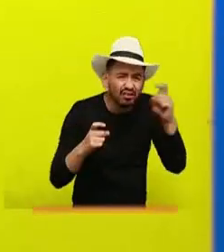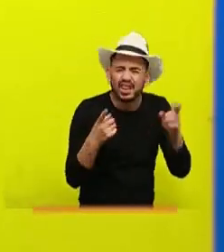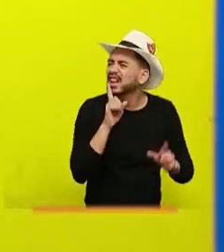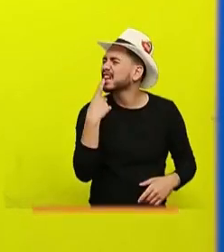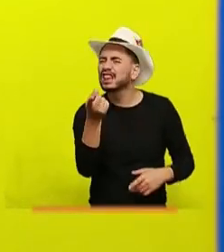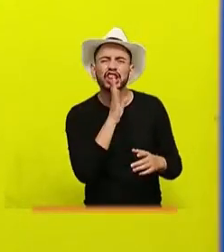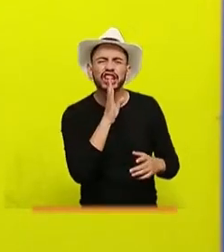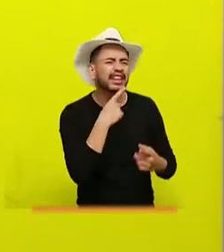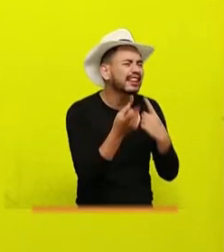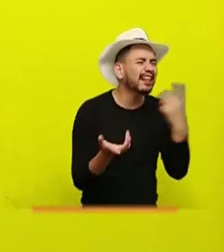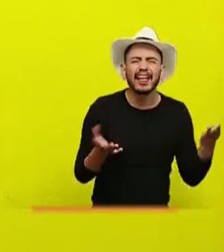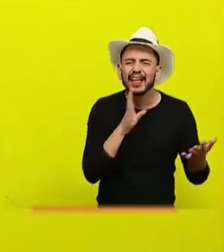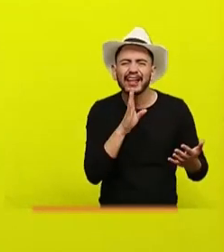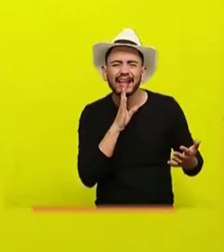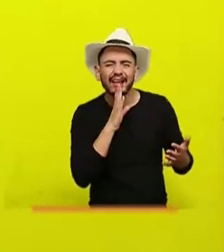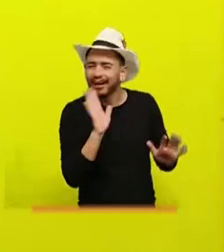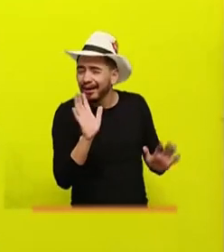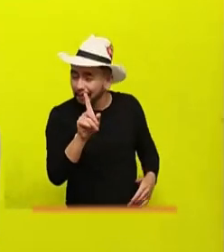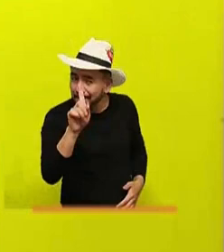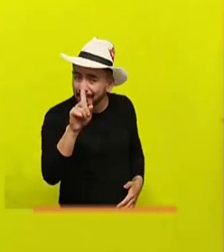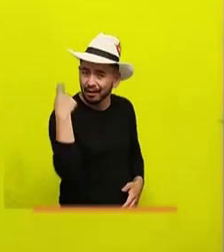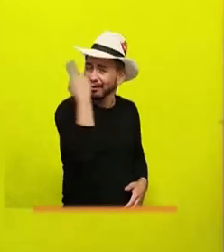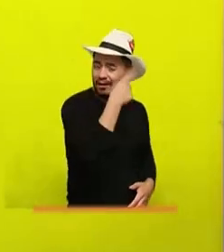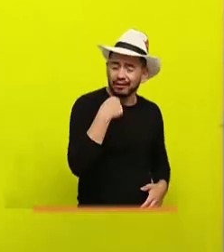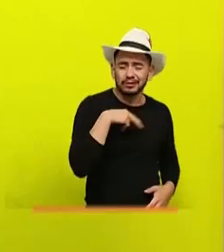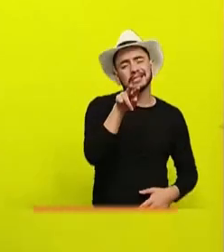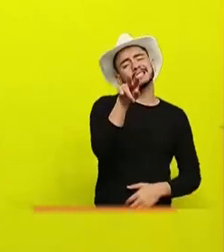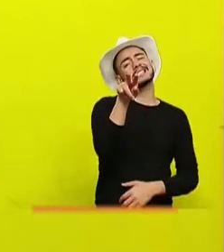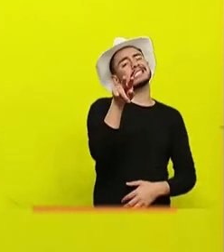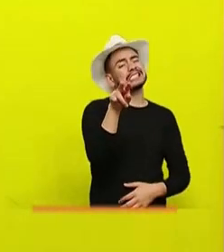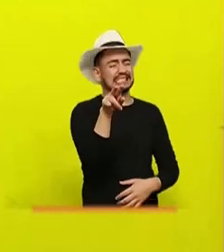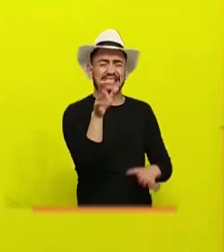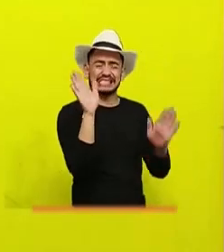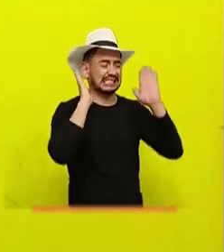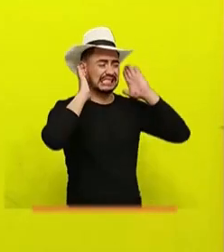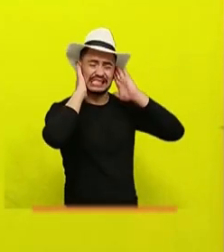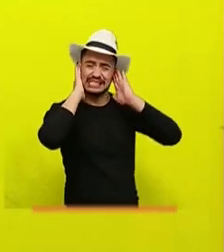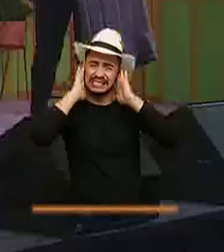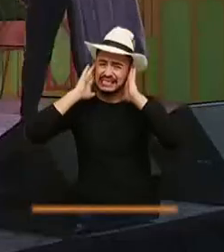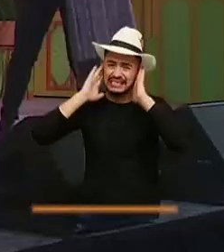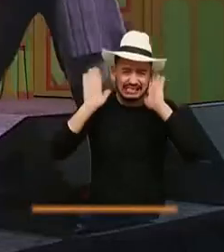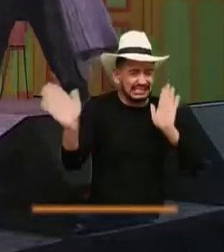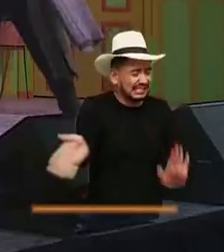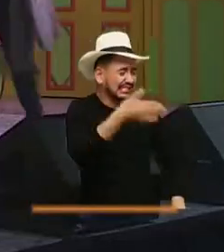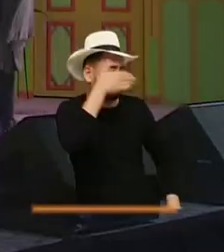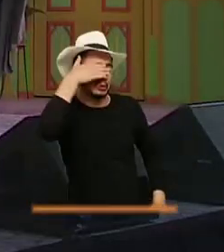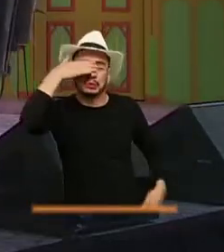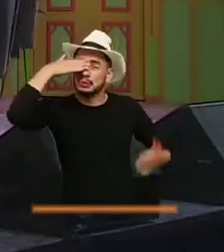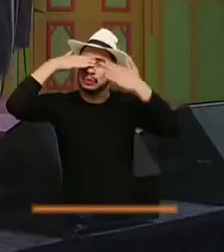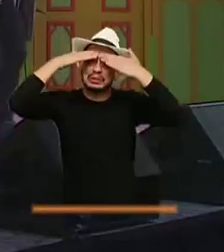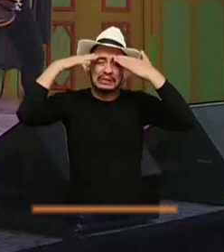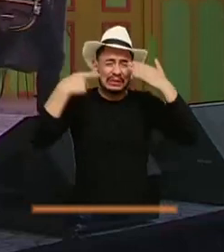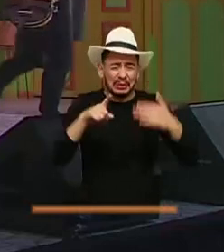es mirarlo a la cara, pa' contaminar la vista por su belleza tan